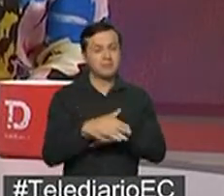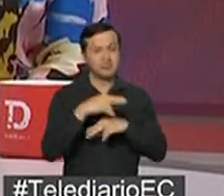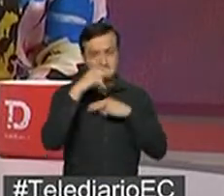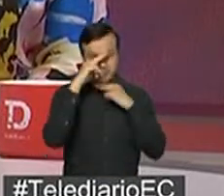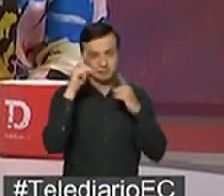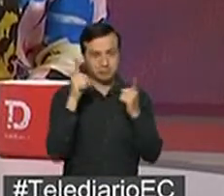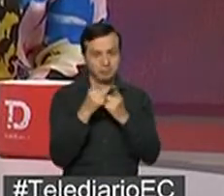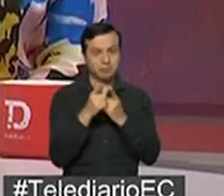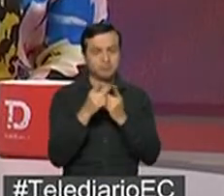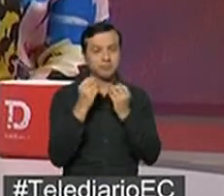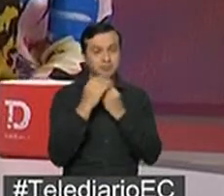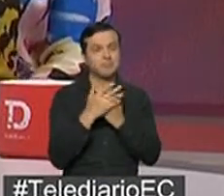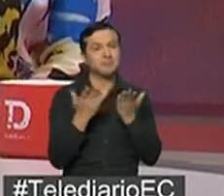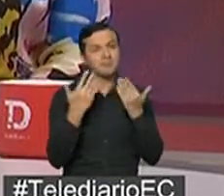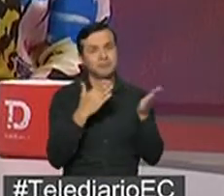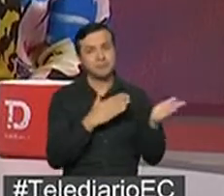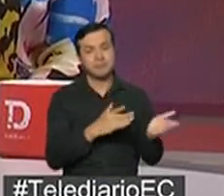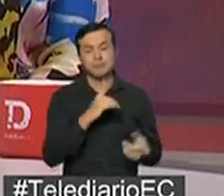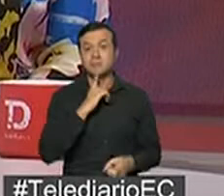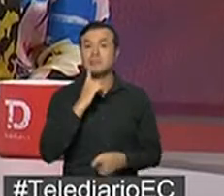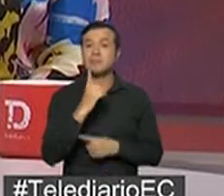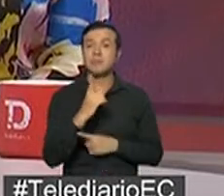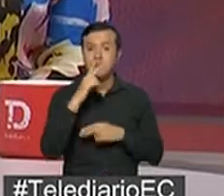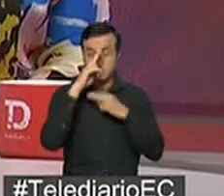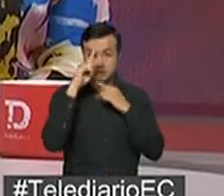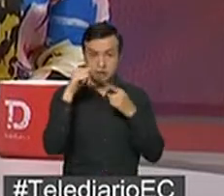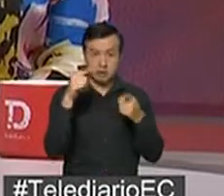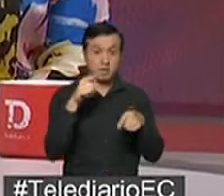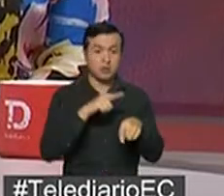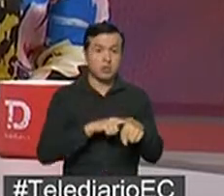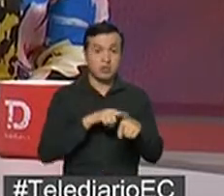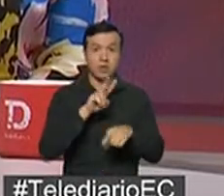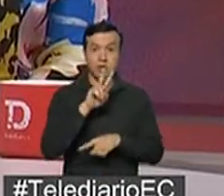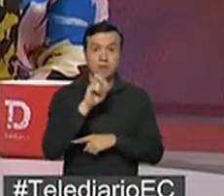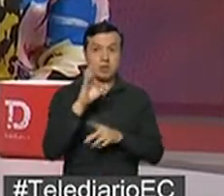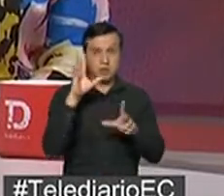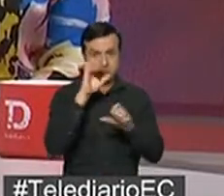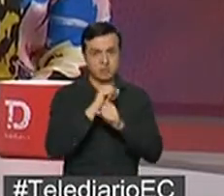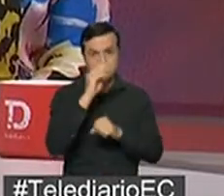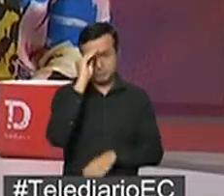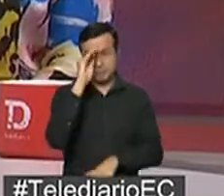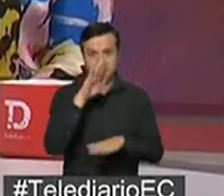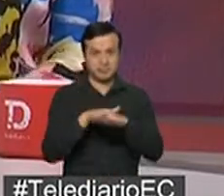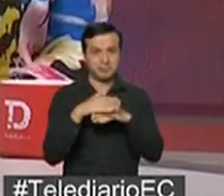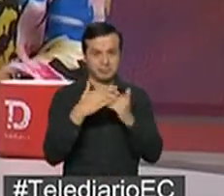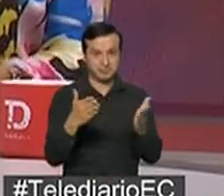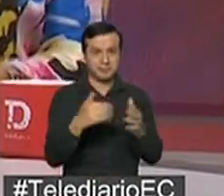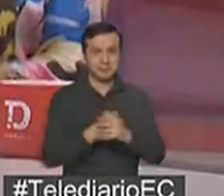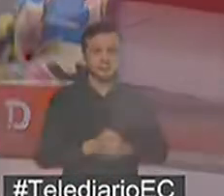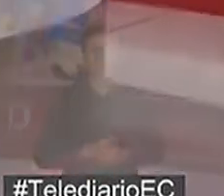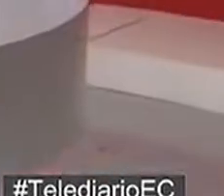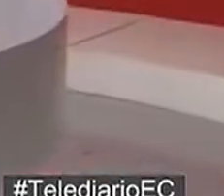informativo a las 18 horas y por supuesto telediario escolar a las 20 horas muy buenas tardes con todos